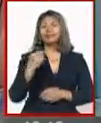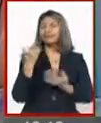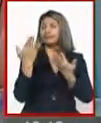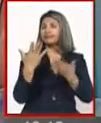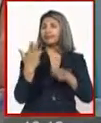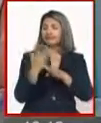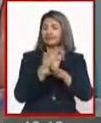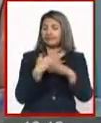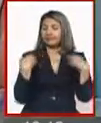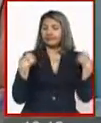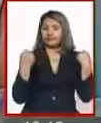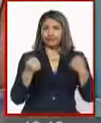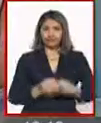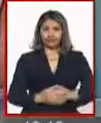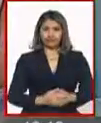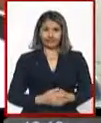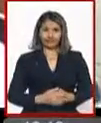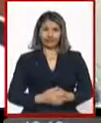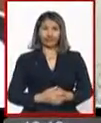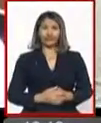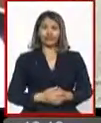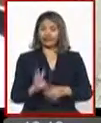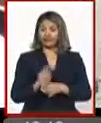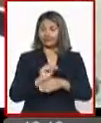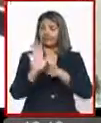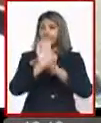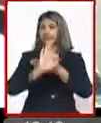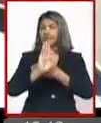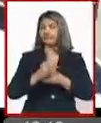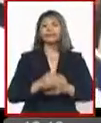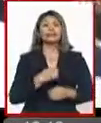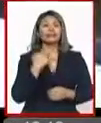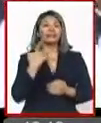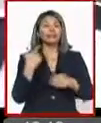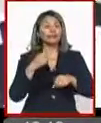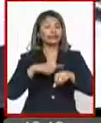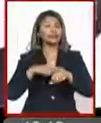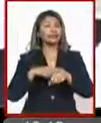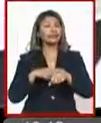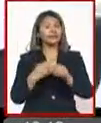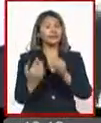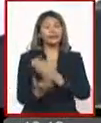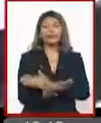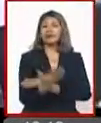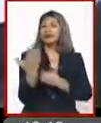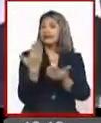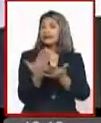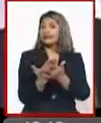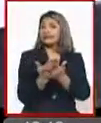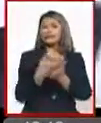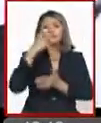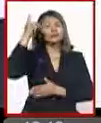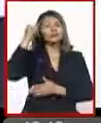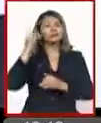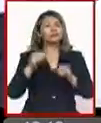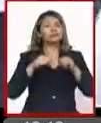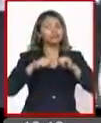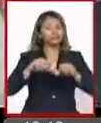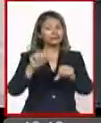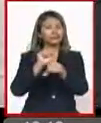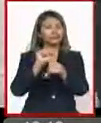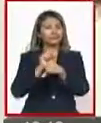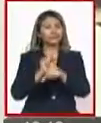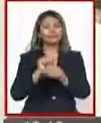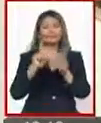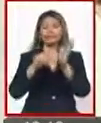espera de que se recupere muy pronto de salud. El ministro de Defensa, Reyny Ferreira, en esta jornada a primeras horas llegó al Palacio de Gobierno para continuar con su